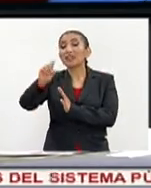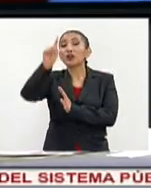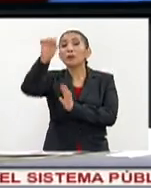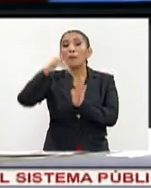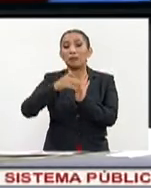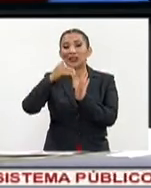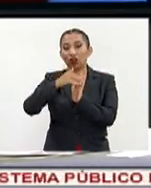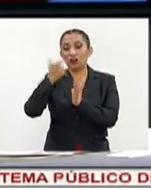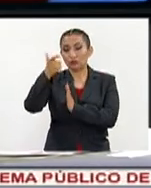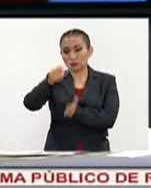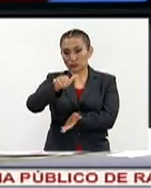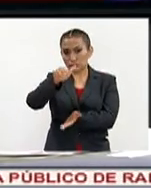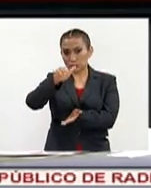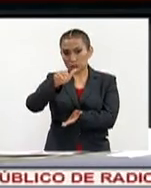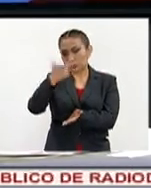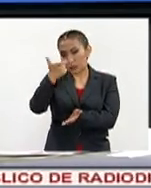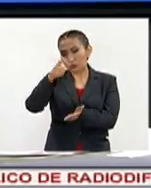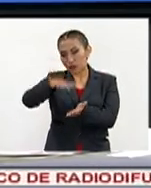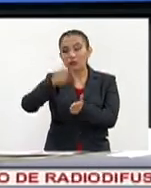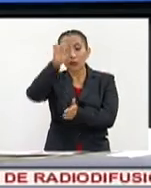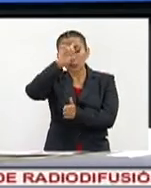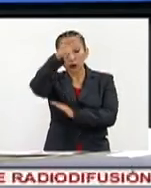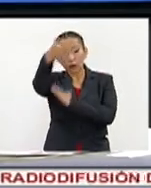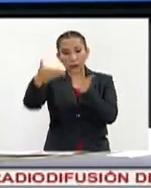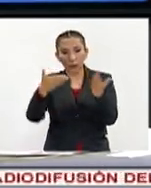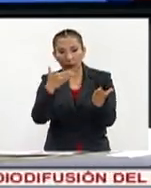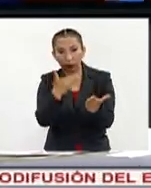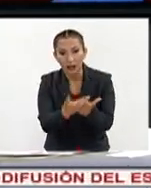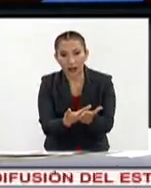43.291 millones de pesos respecto a la propuesta